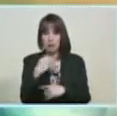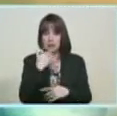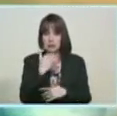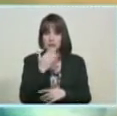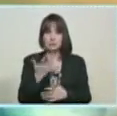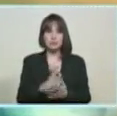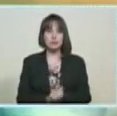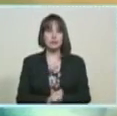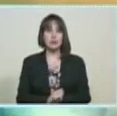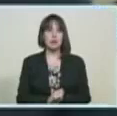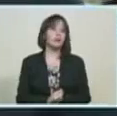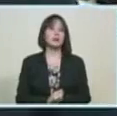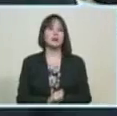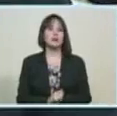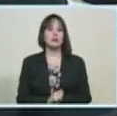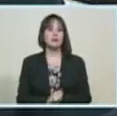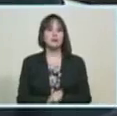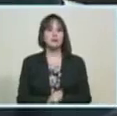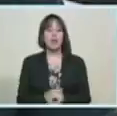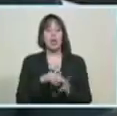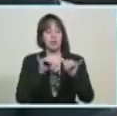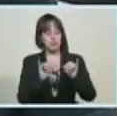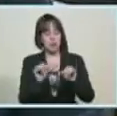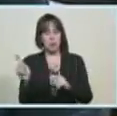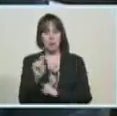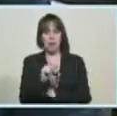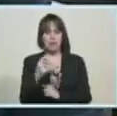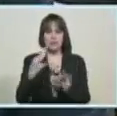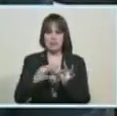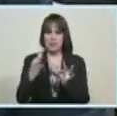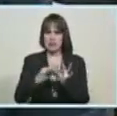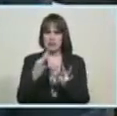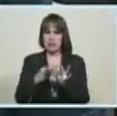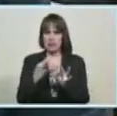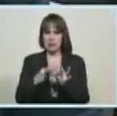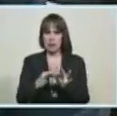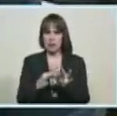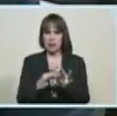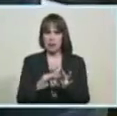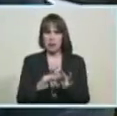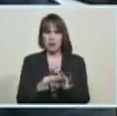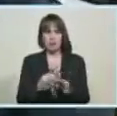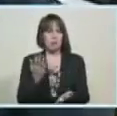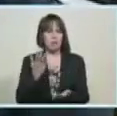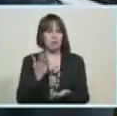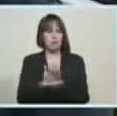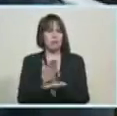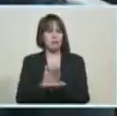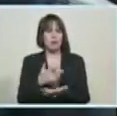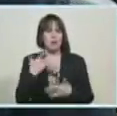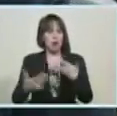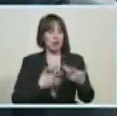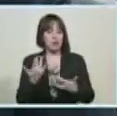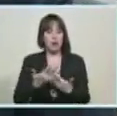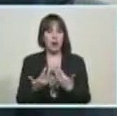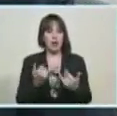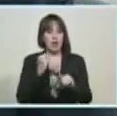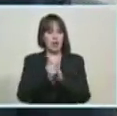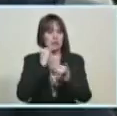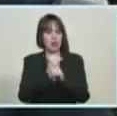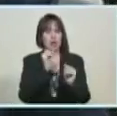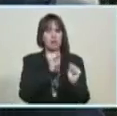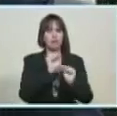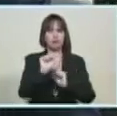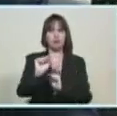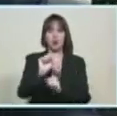En efecto, a partir de este mismo mes de septiembre, vamos a activar dentro de la plataforma Patria, que es la plataforma de